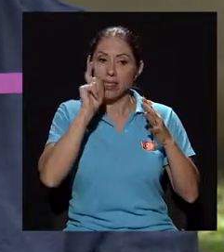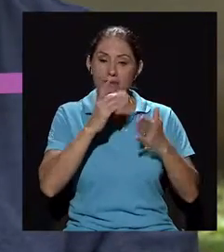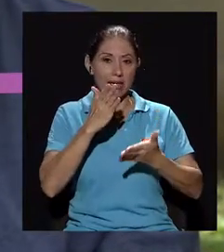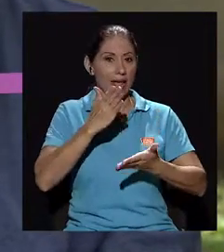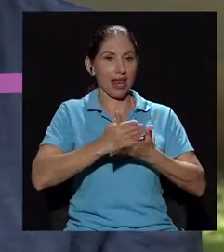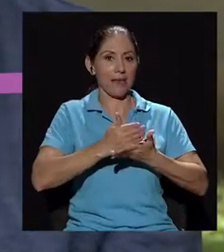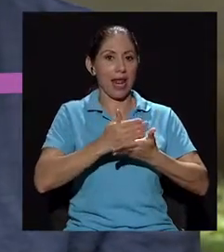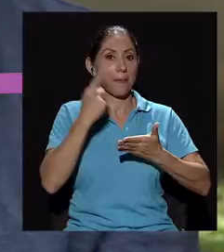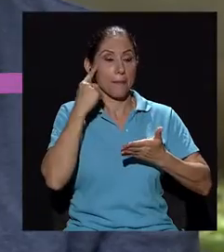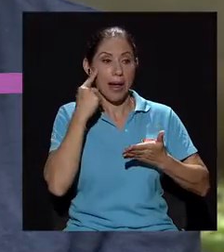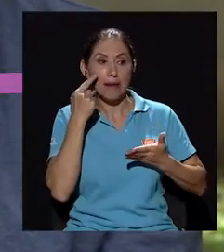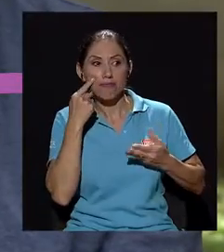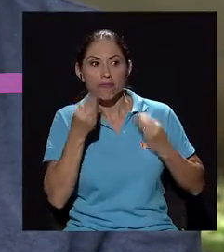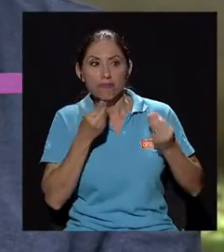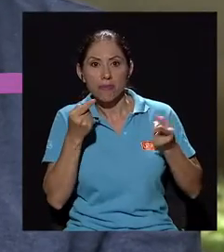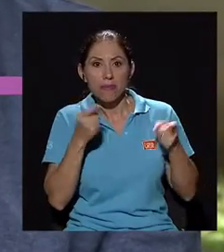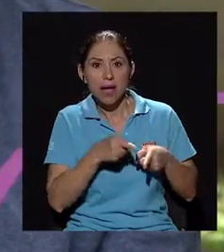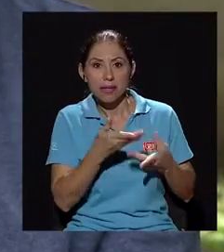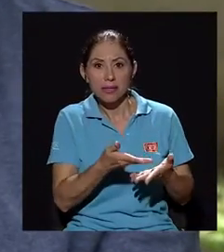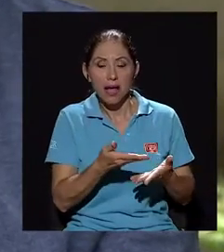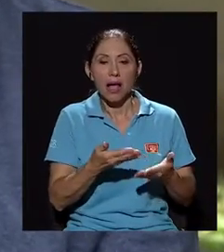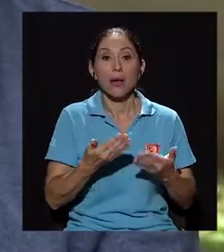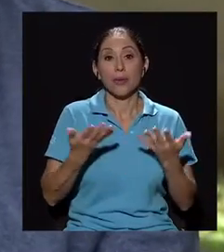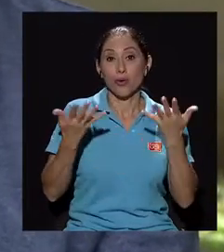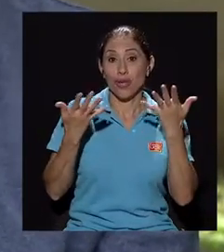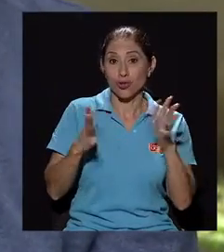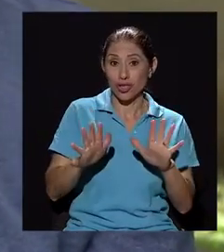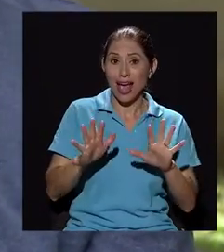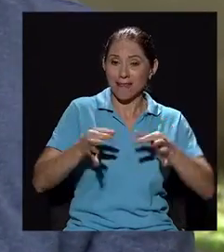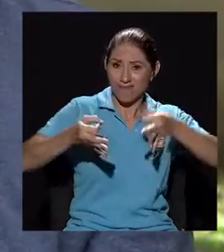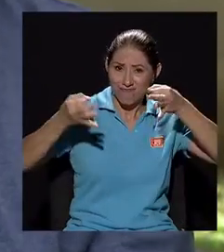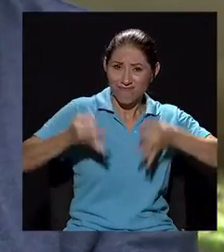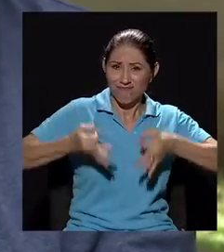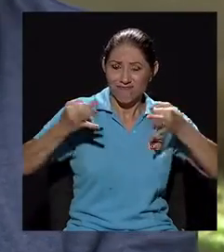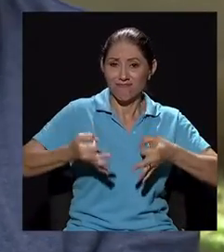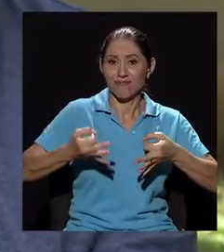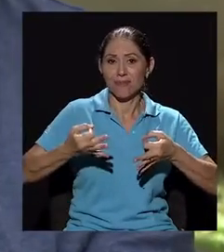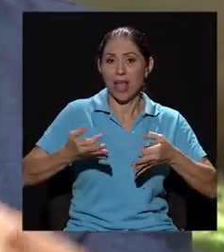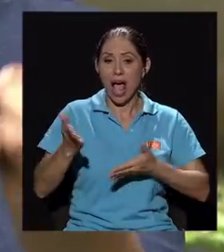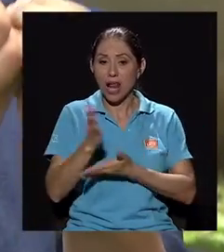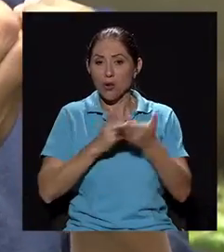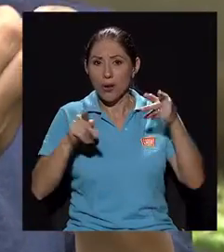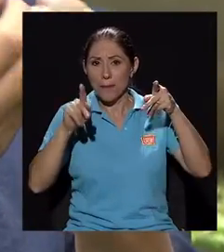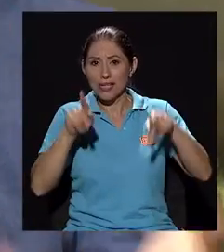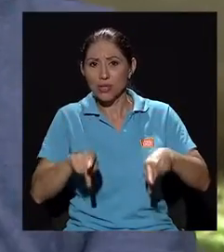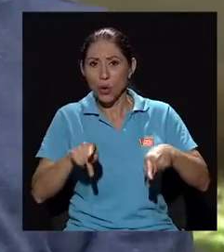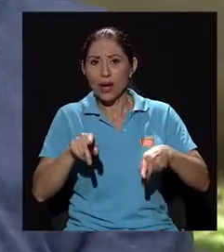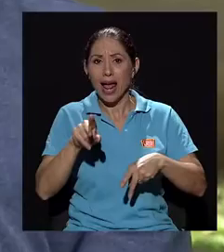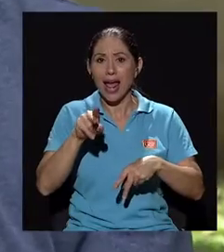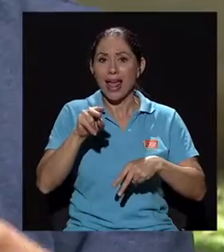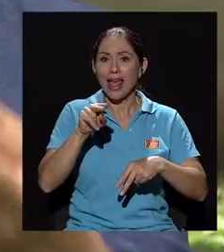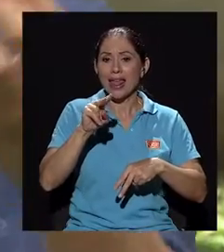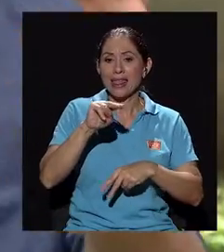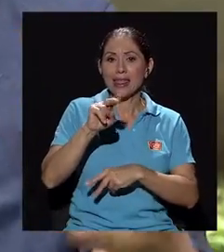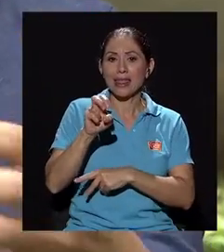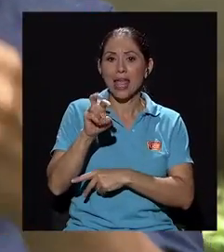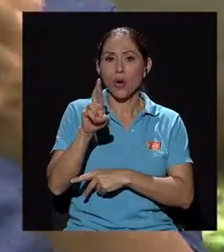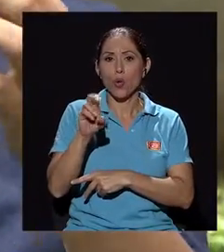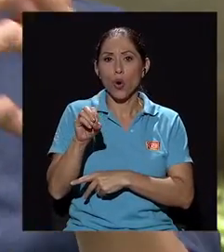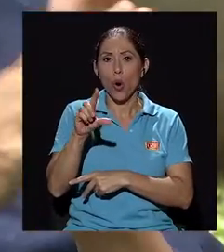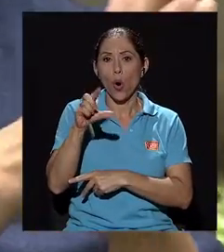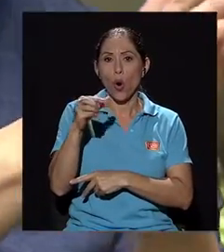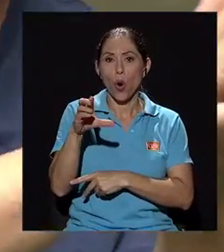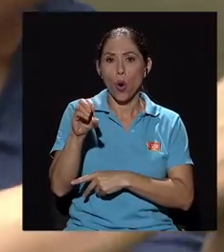tiene, sin embargo, cuando ya se certifica, ¿verdad? Por parte de alguien de neurociencia, o sea, un